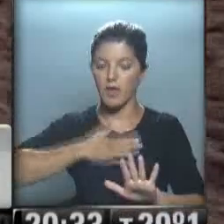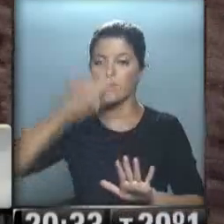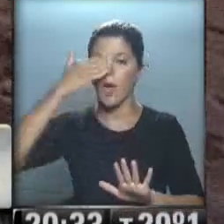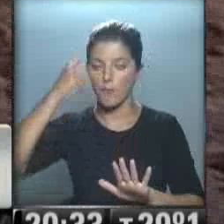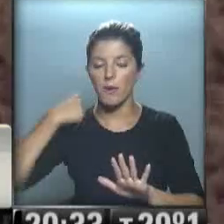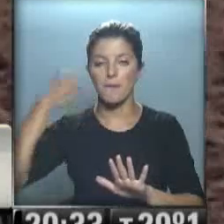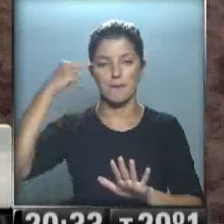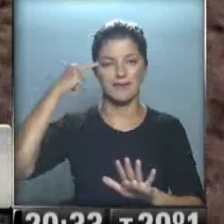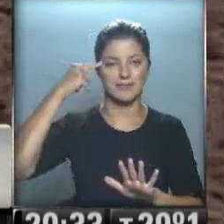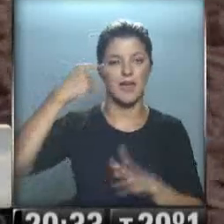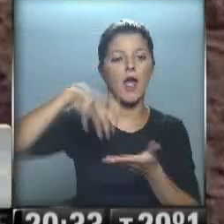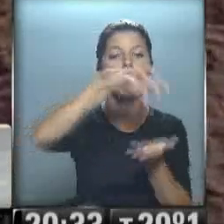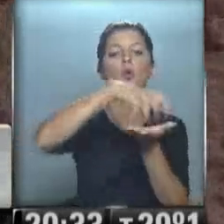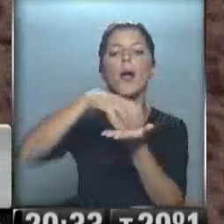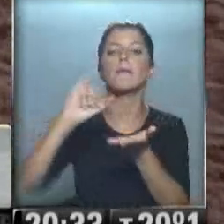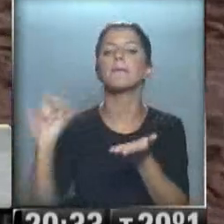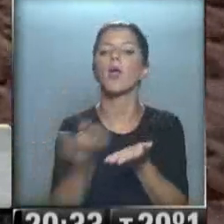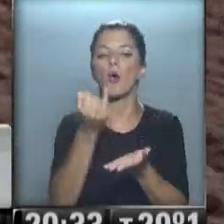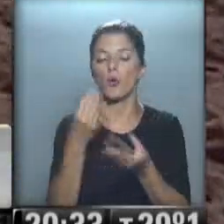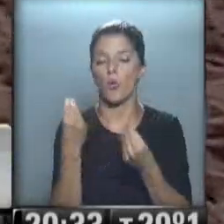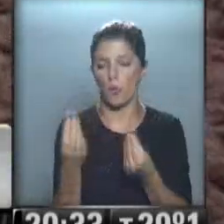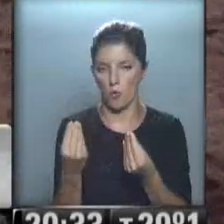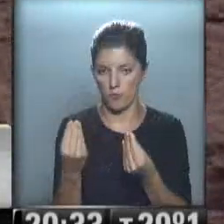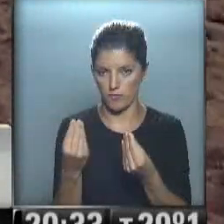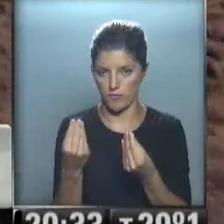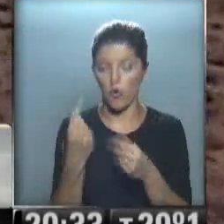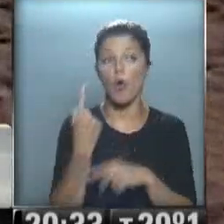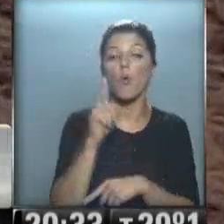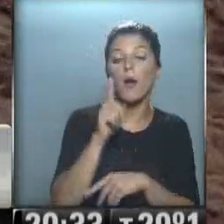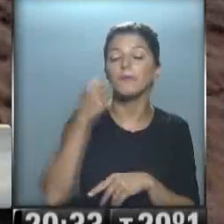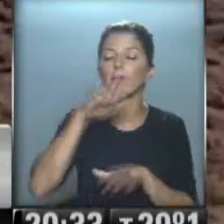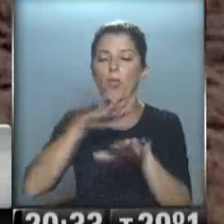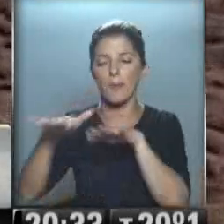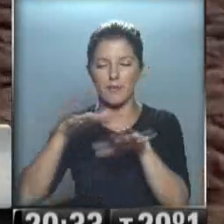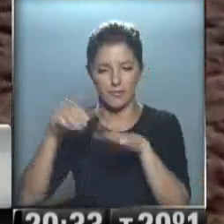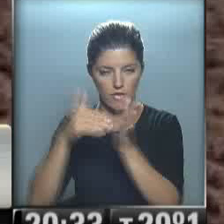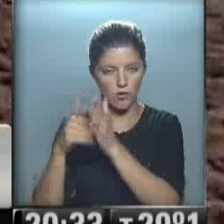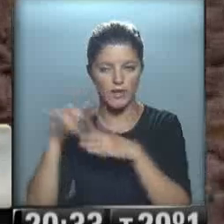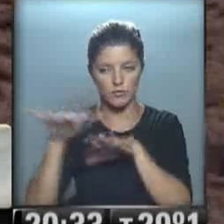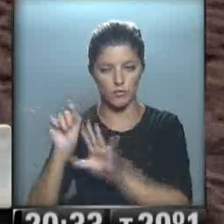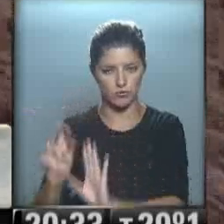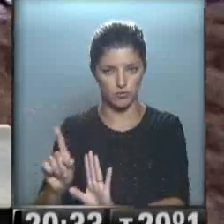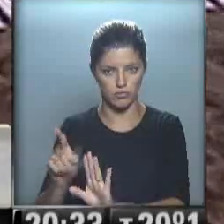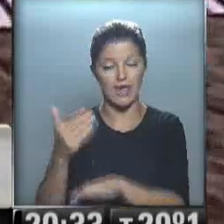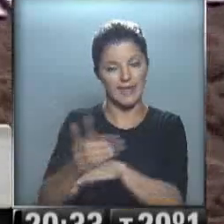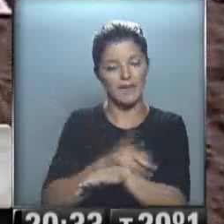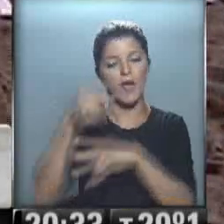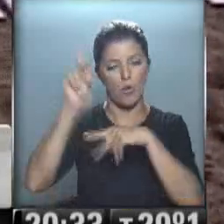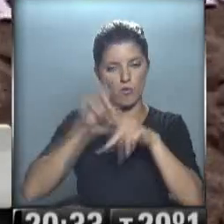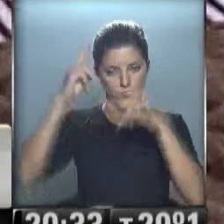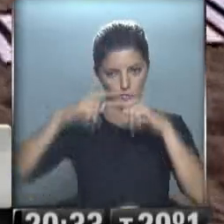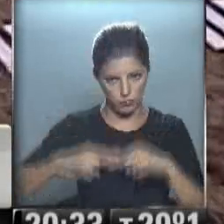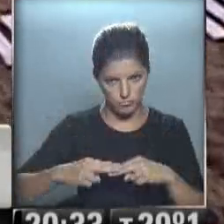Cuál es el mejor lugar en función de de la situación y los estudios que vamos a avar antes de derivarlo no muy bien